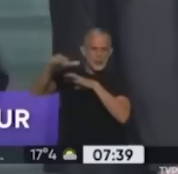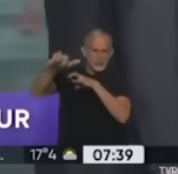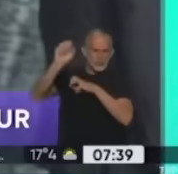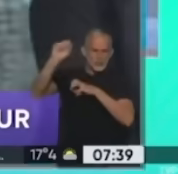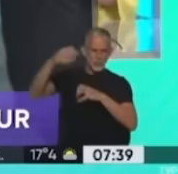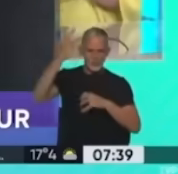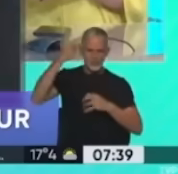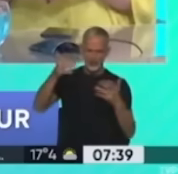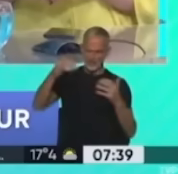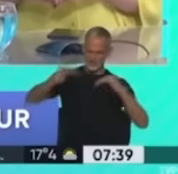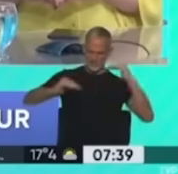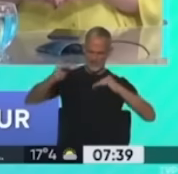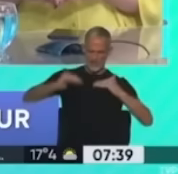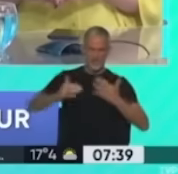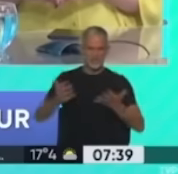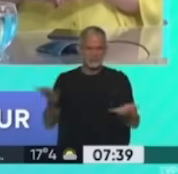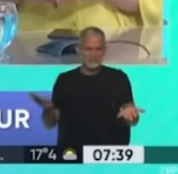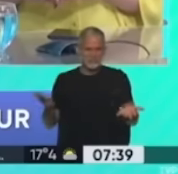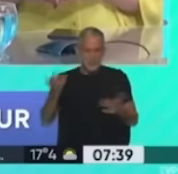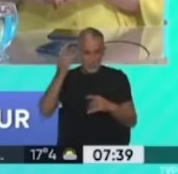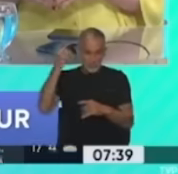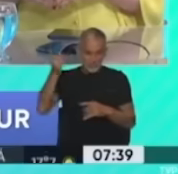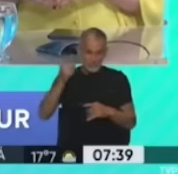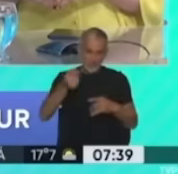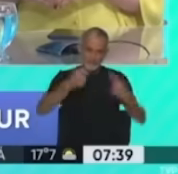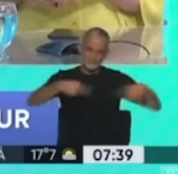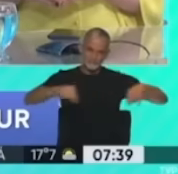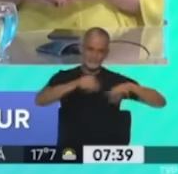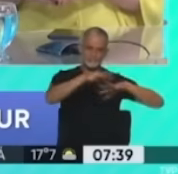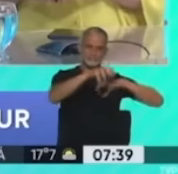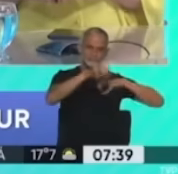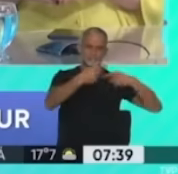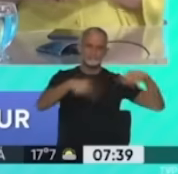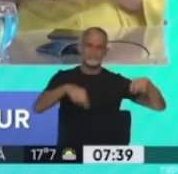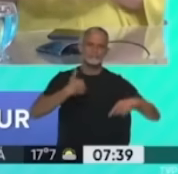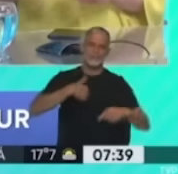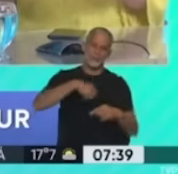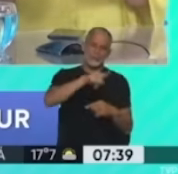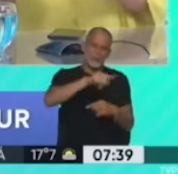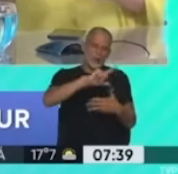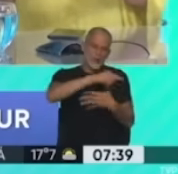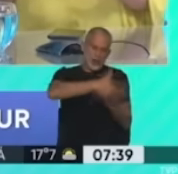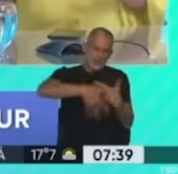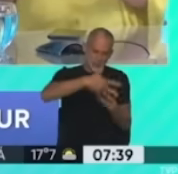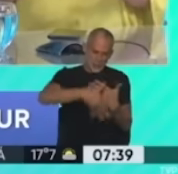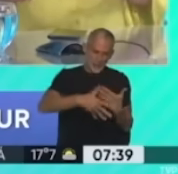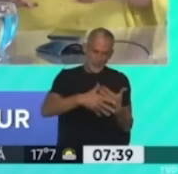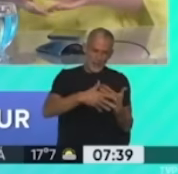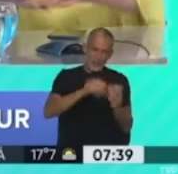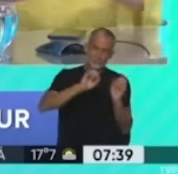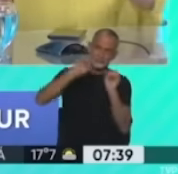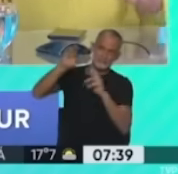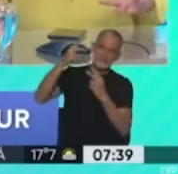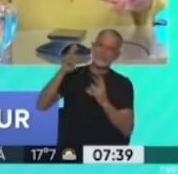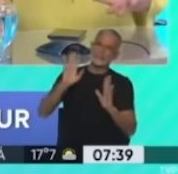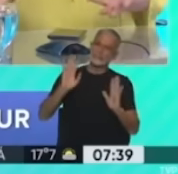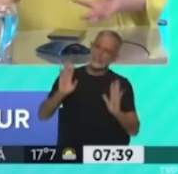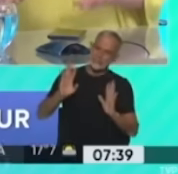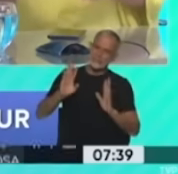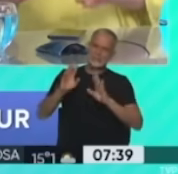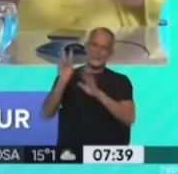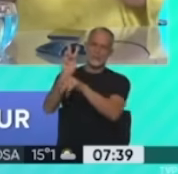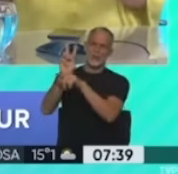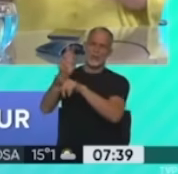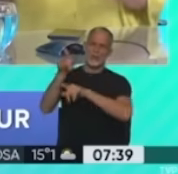Productores agropecuarios que juegan muy fuerte en Francia, políticamente. Exactamente, sí. Bueno, en Europa lo que es el sector